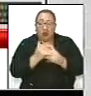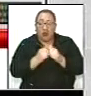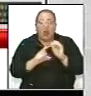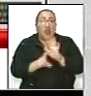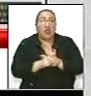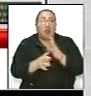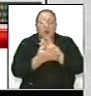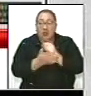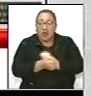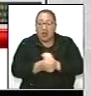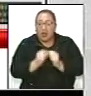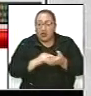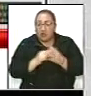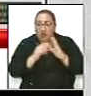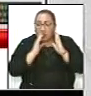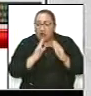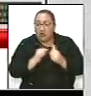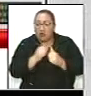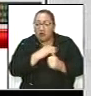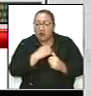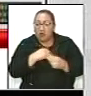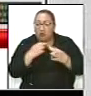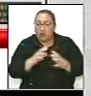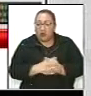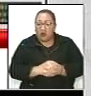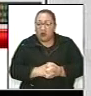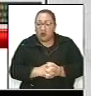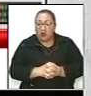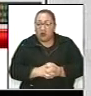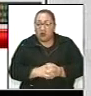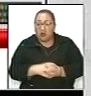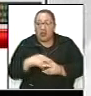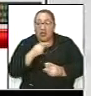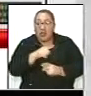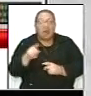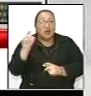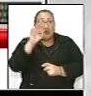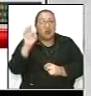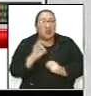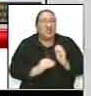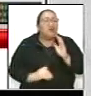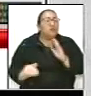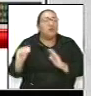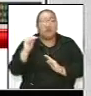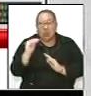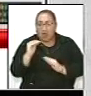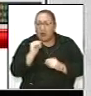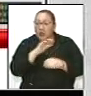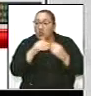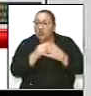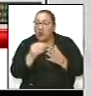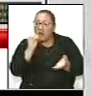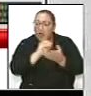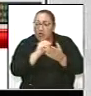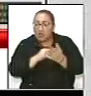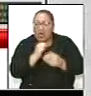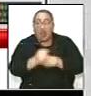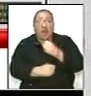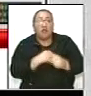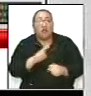penal y que son atendidos en el Ministerio Público. Esta cifra es mayor a la registrada en el